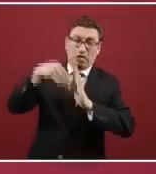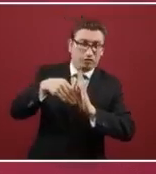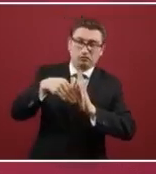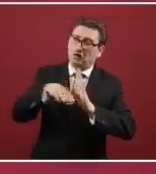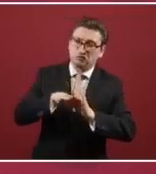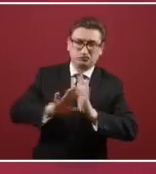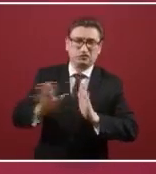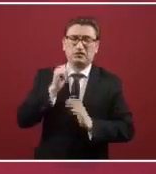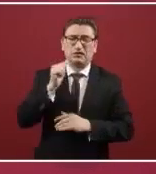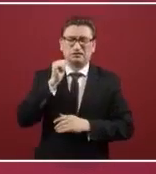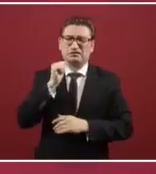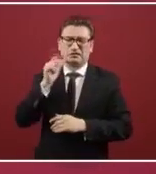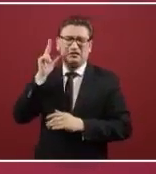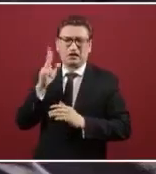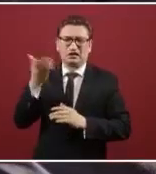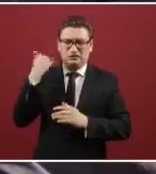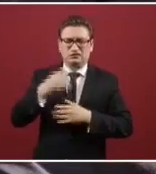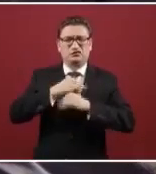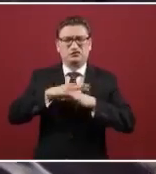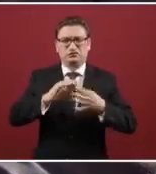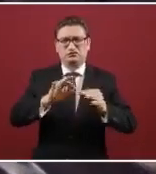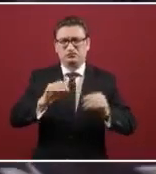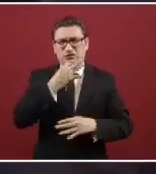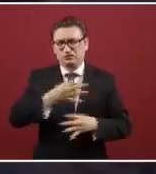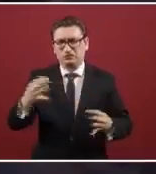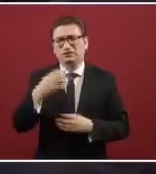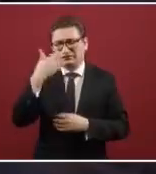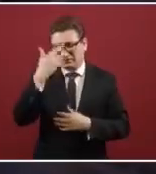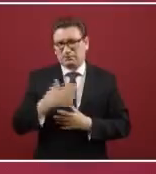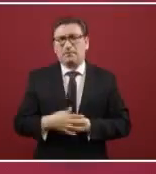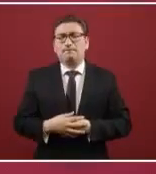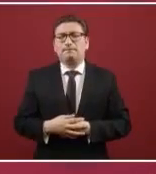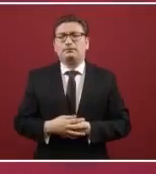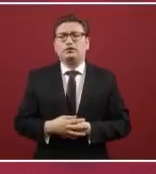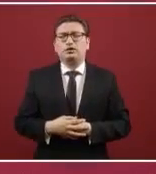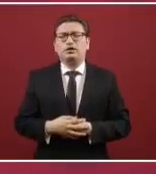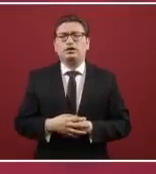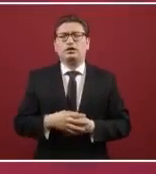ayer antier lo dimos a conocer porque